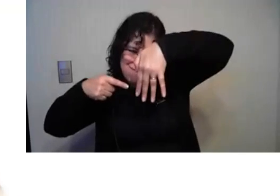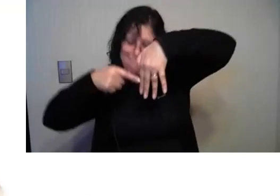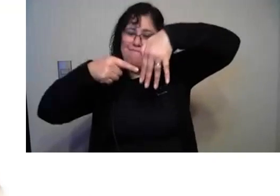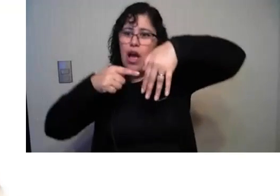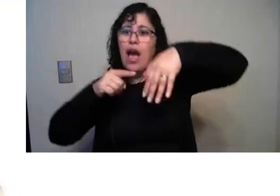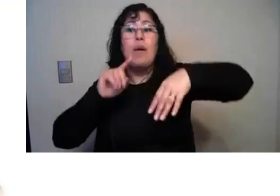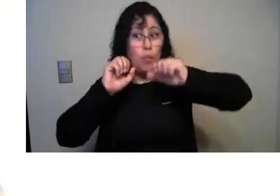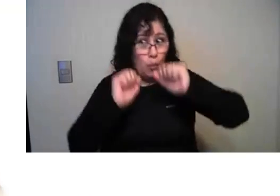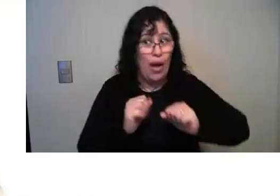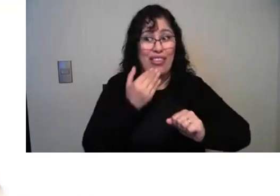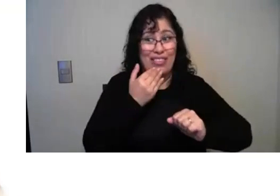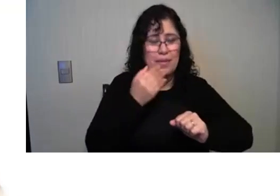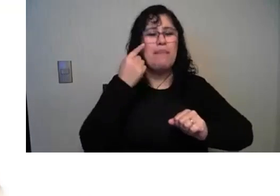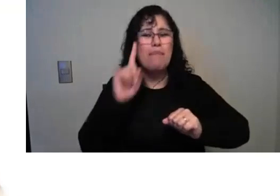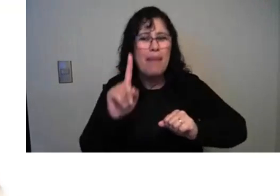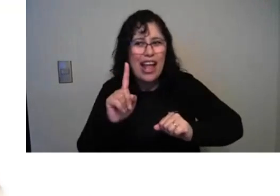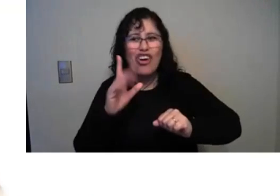medulares.